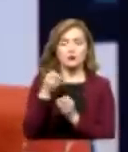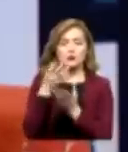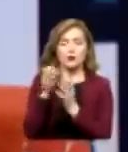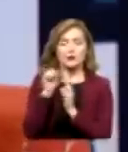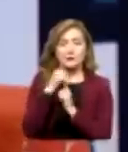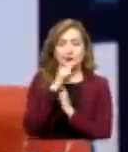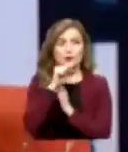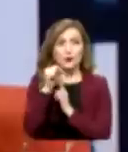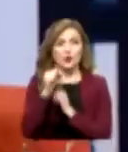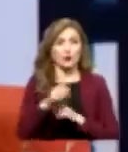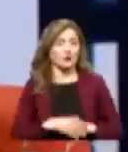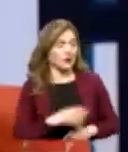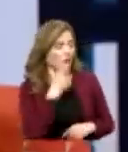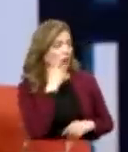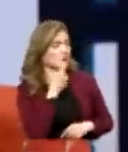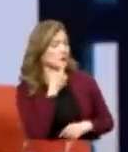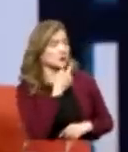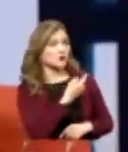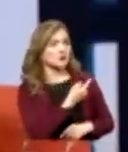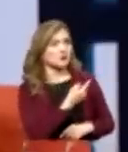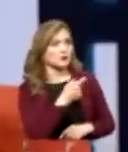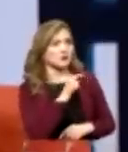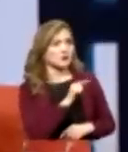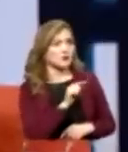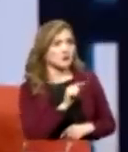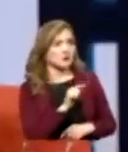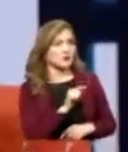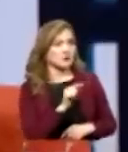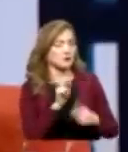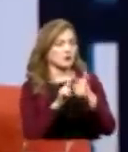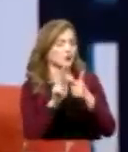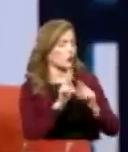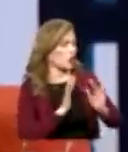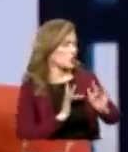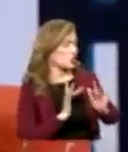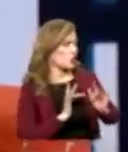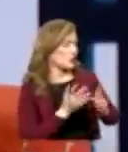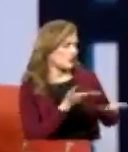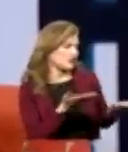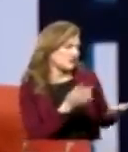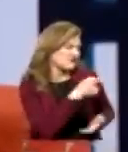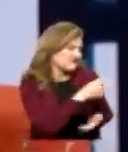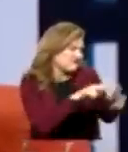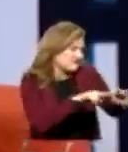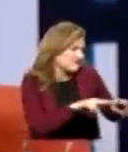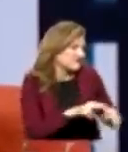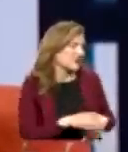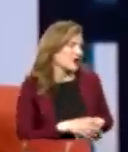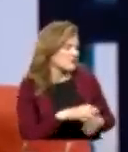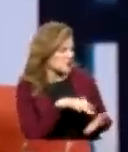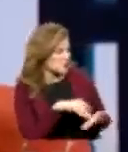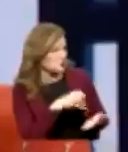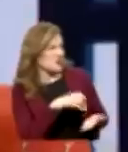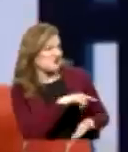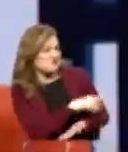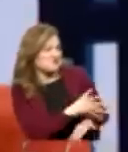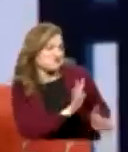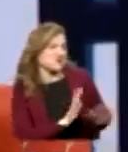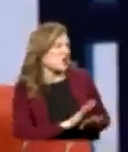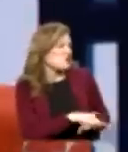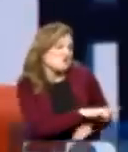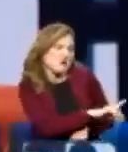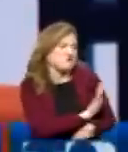situación, él me dijo, usted ha de haber sido uno de ellos su novio. Pero usted también, o sea, te comienzan a cuestionar, te